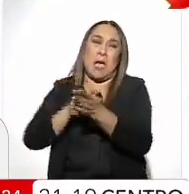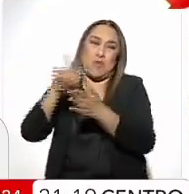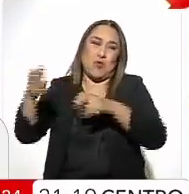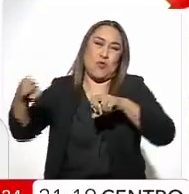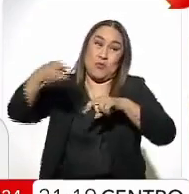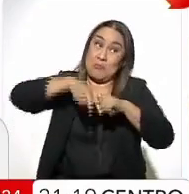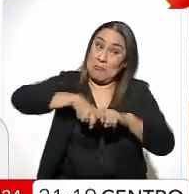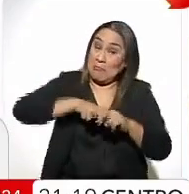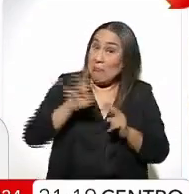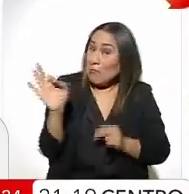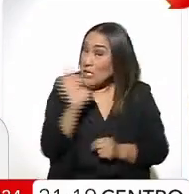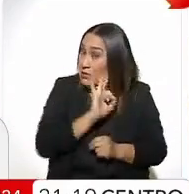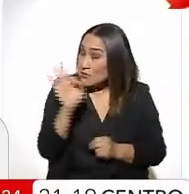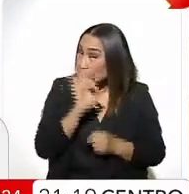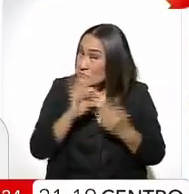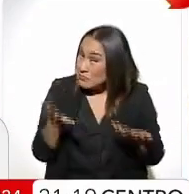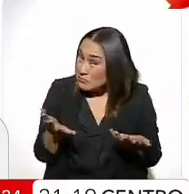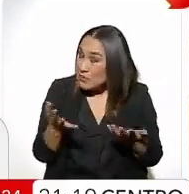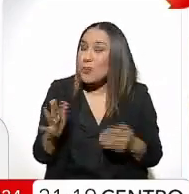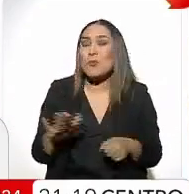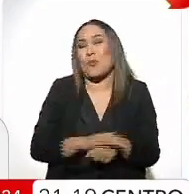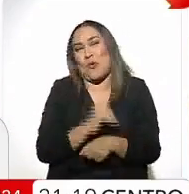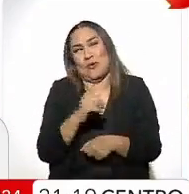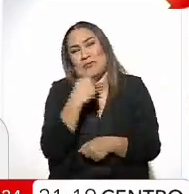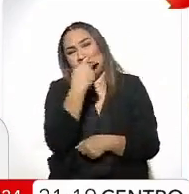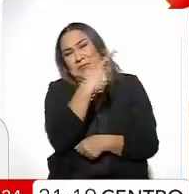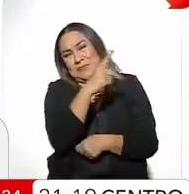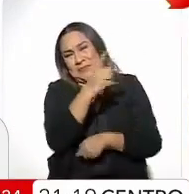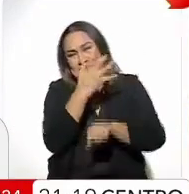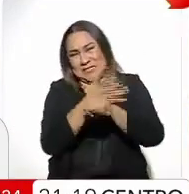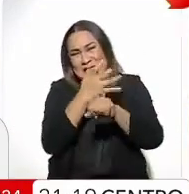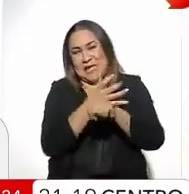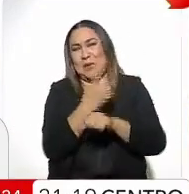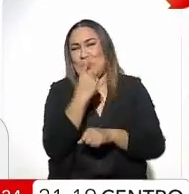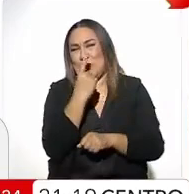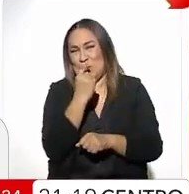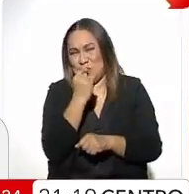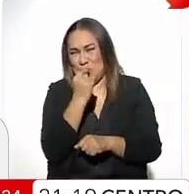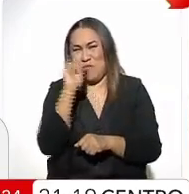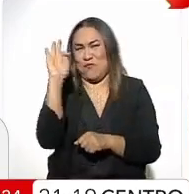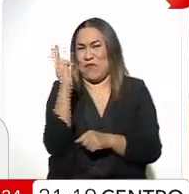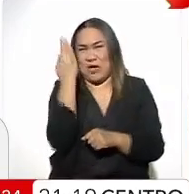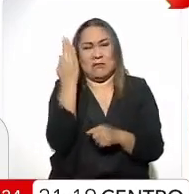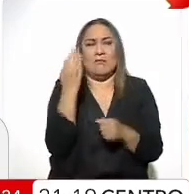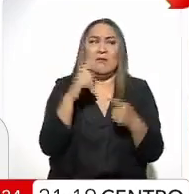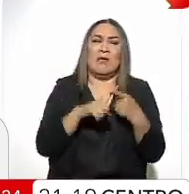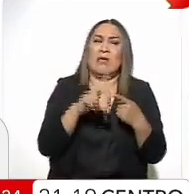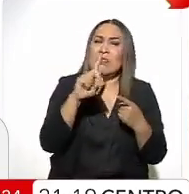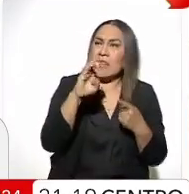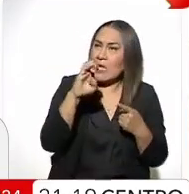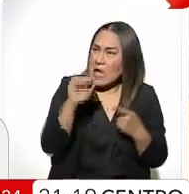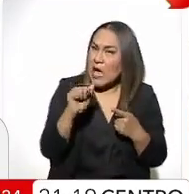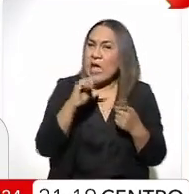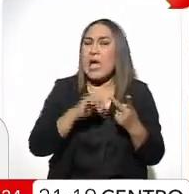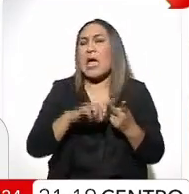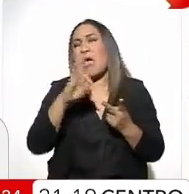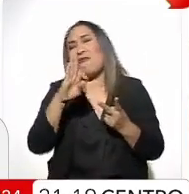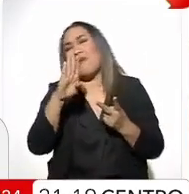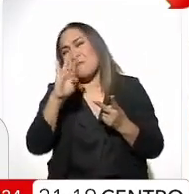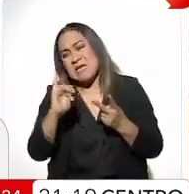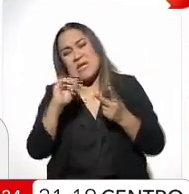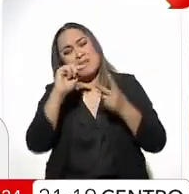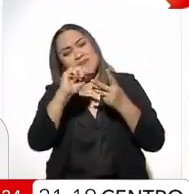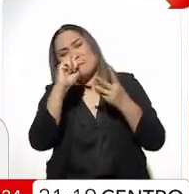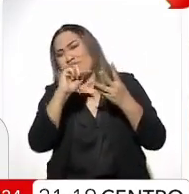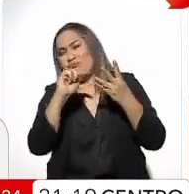ningún individuo de las agencias federales de los Estados Unidos, la DEA, el FBI u otras,